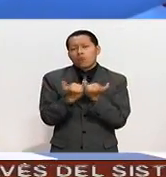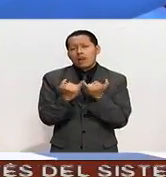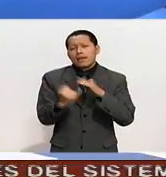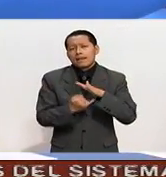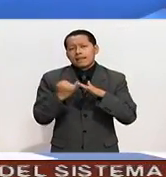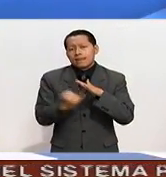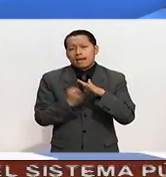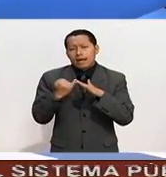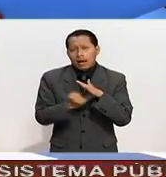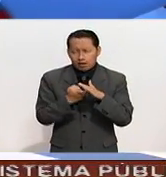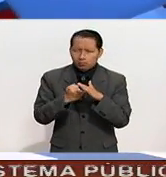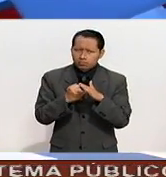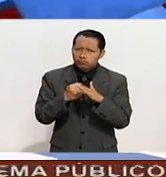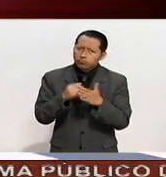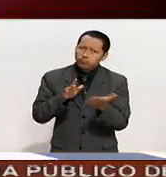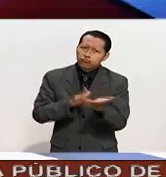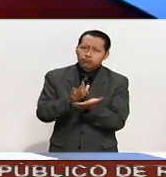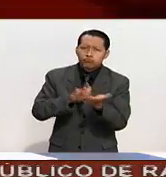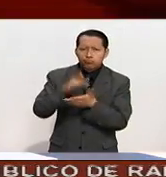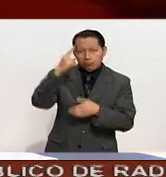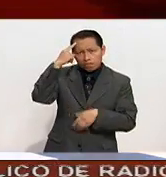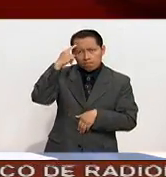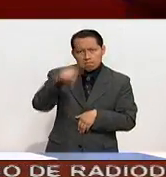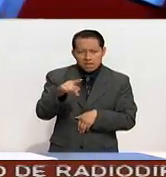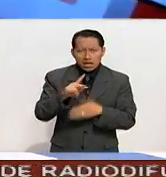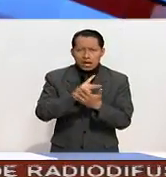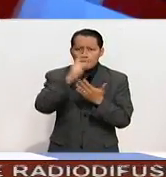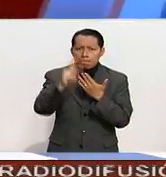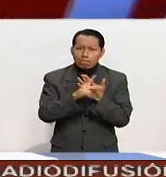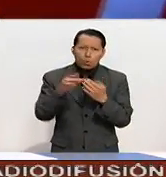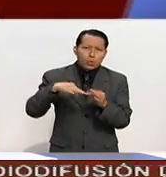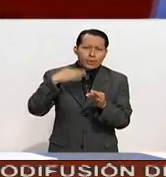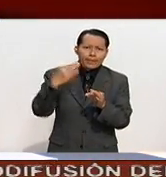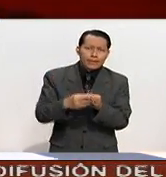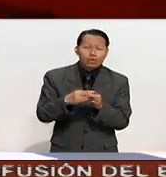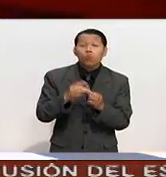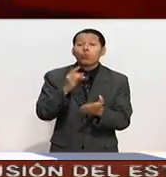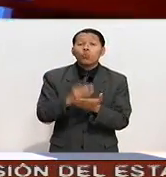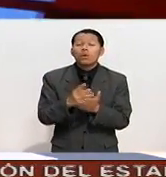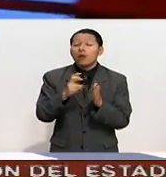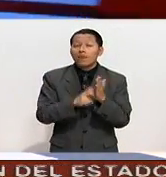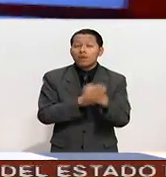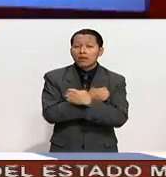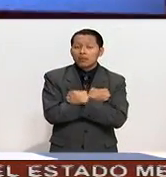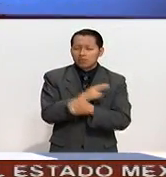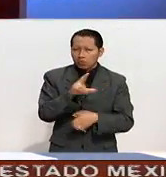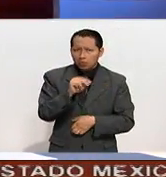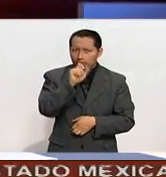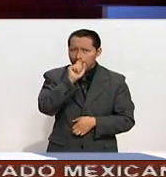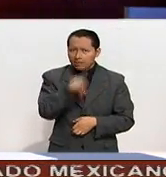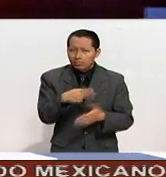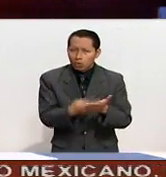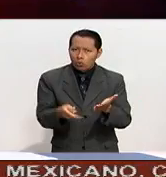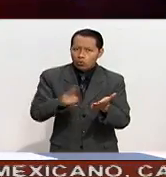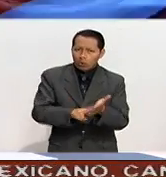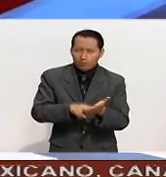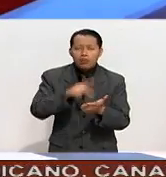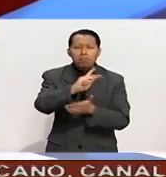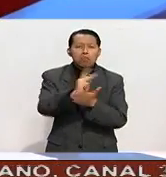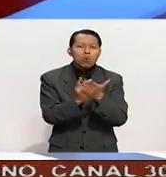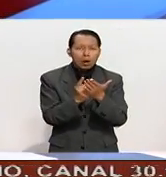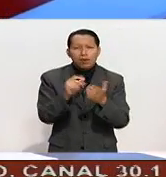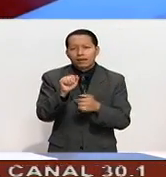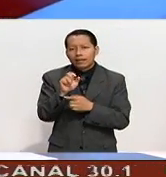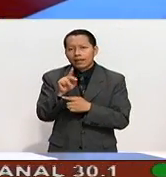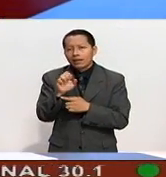quienes coadyuvan para desarrollar este tipo de proyectos, no solo en el marco de la reforma educativa, sino también en los programas que aplica